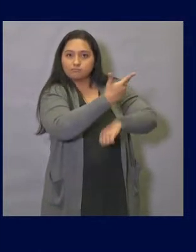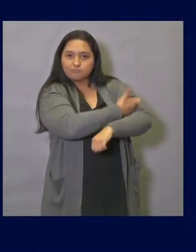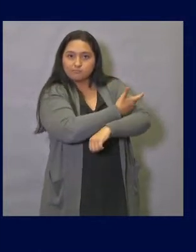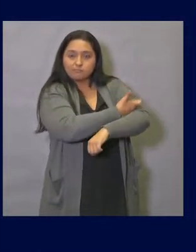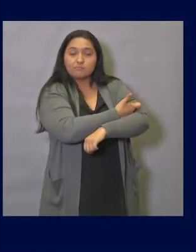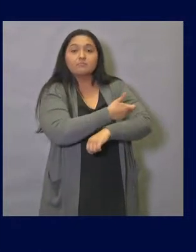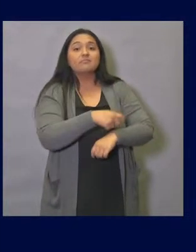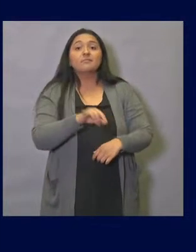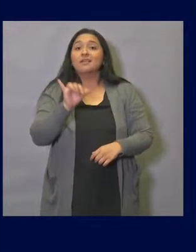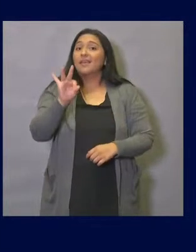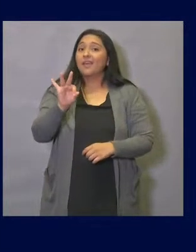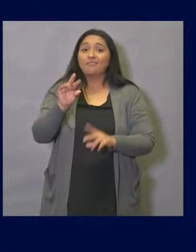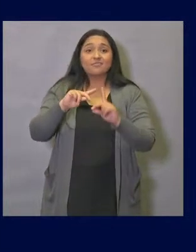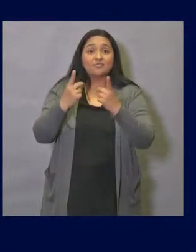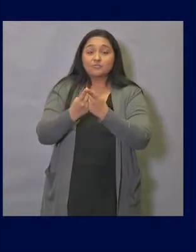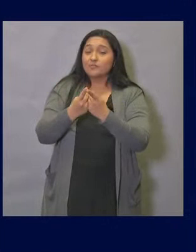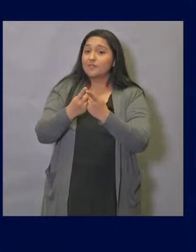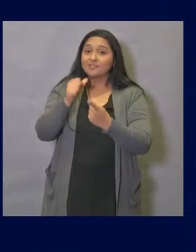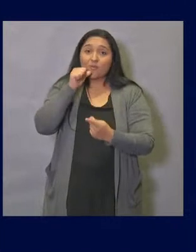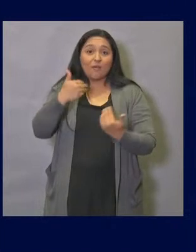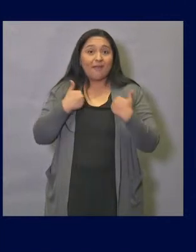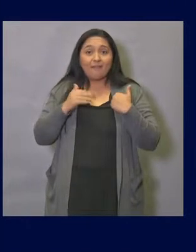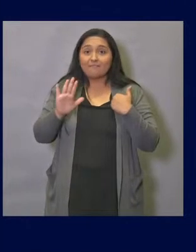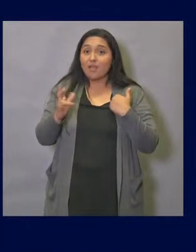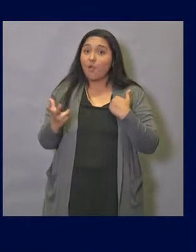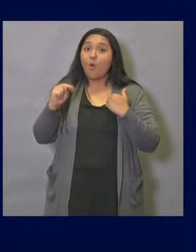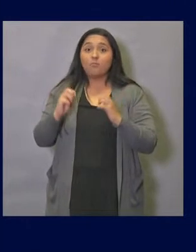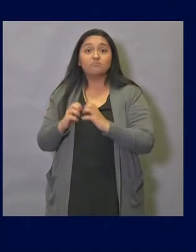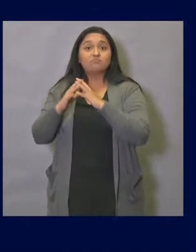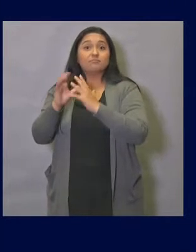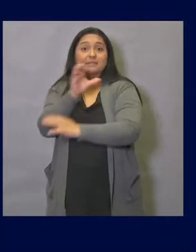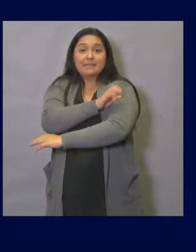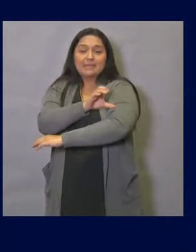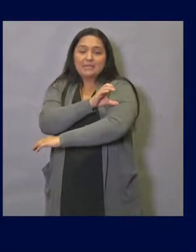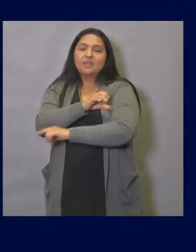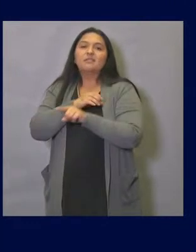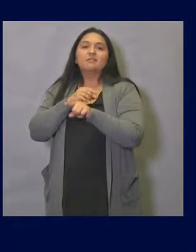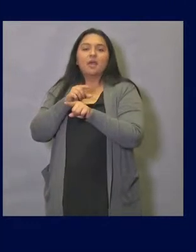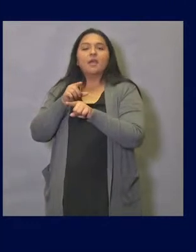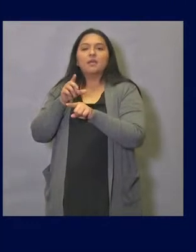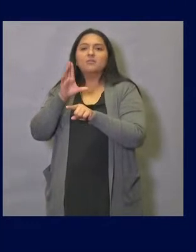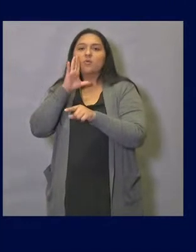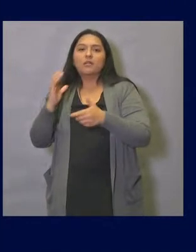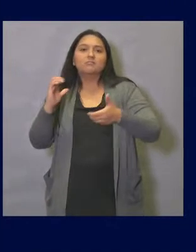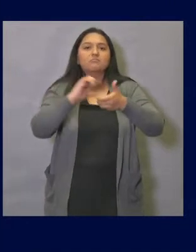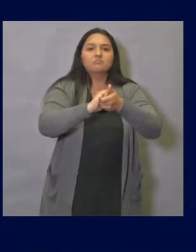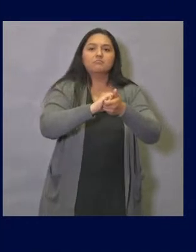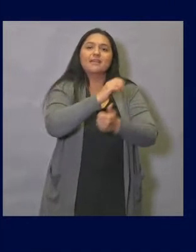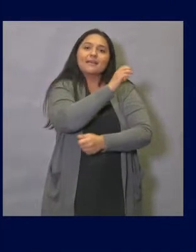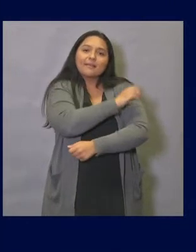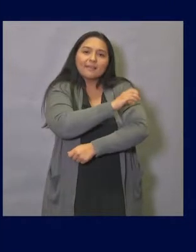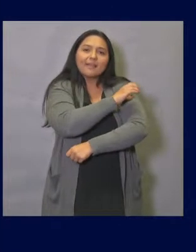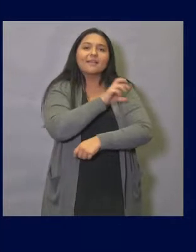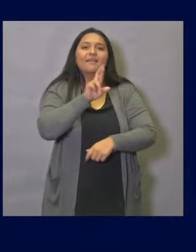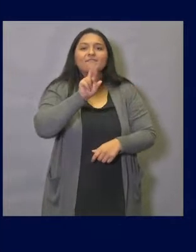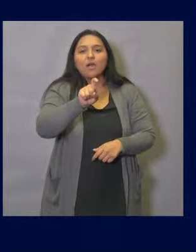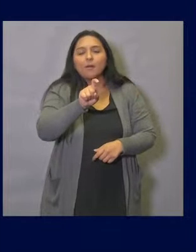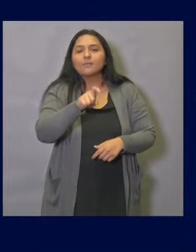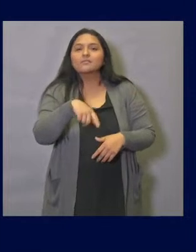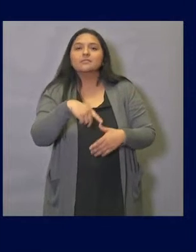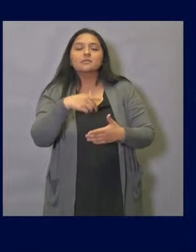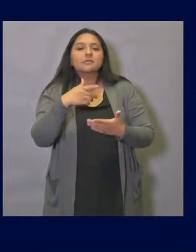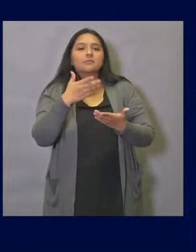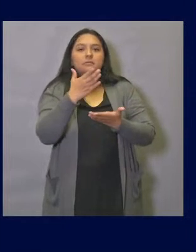sus propias clínicas se están asociando con hospitales, centros de salud o farmacias locales para